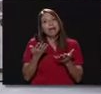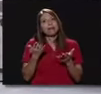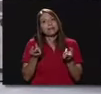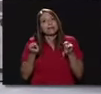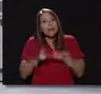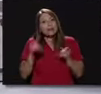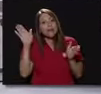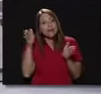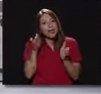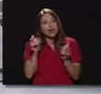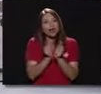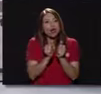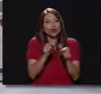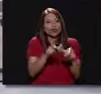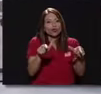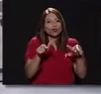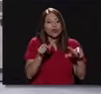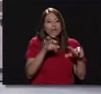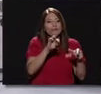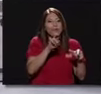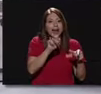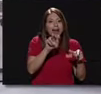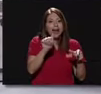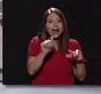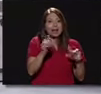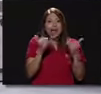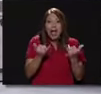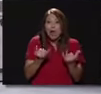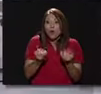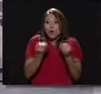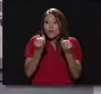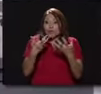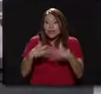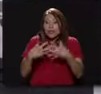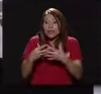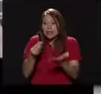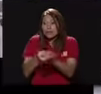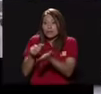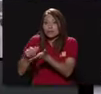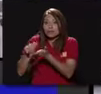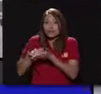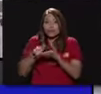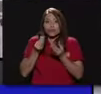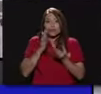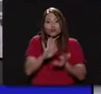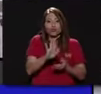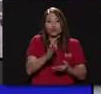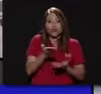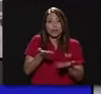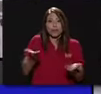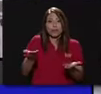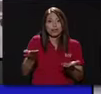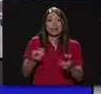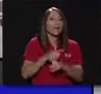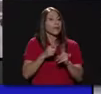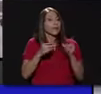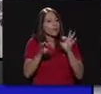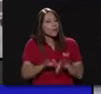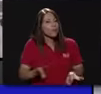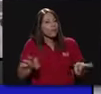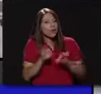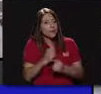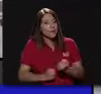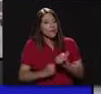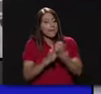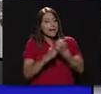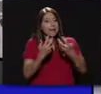franca. Ahora hay muchas locales que también están haciendo lo mismo, importan casi todos los insumos. Pero ahí la institucionalidad es clave de que apoye a estas empresas